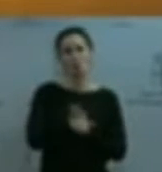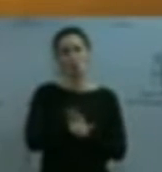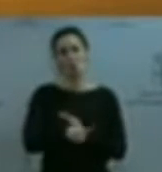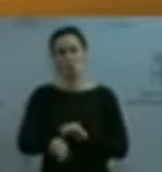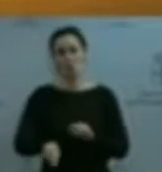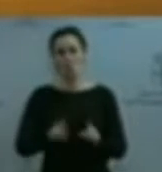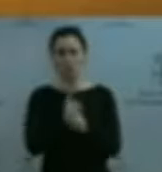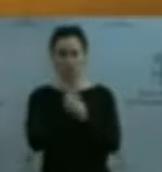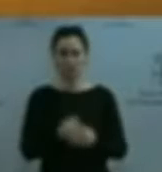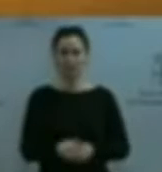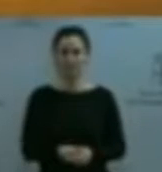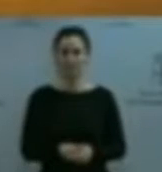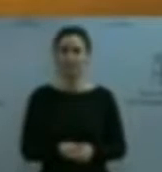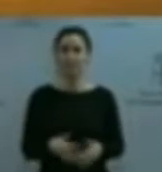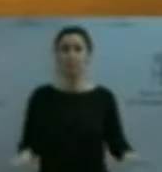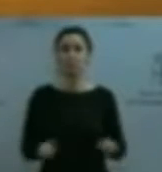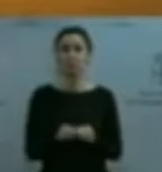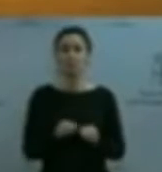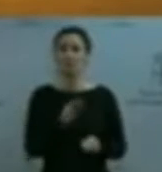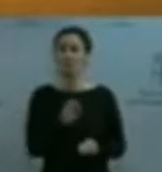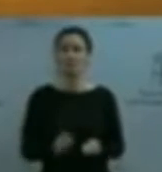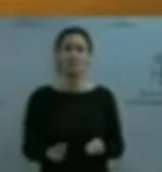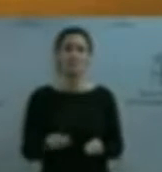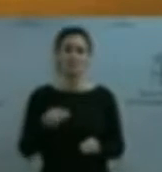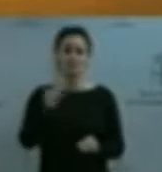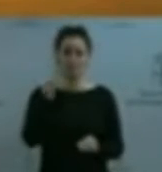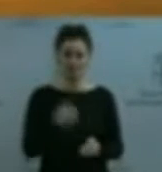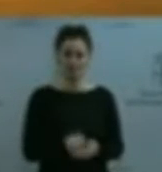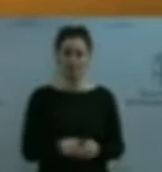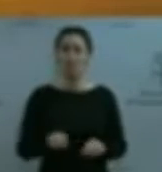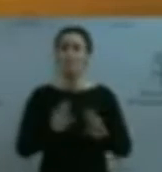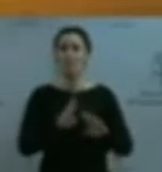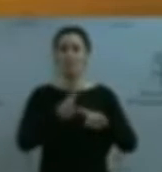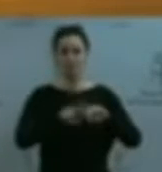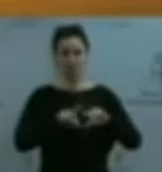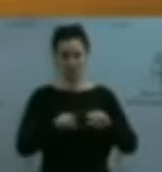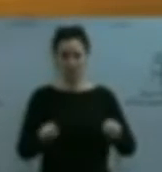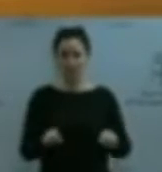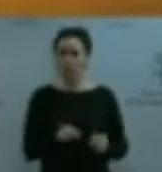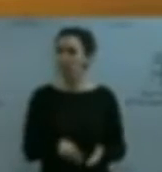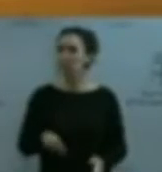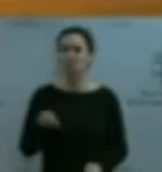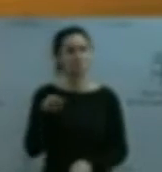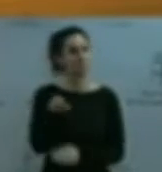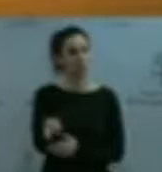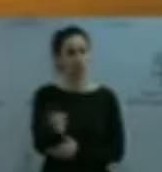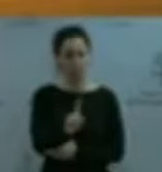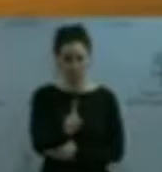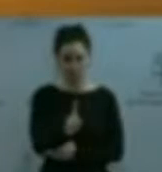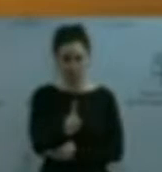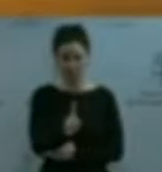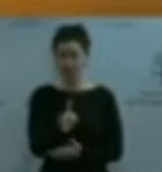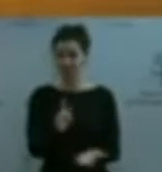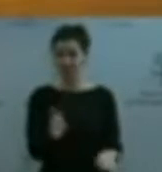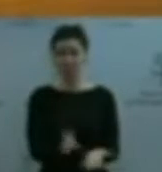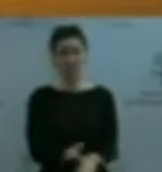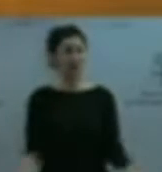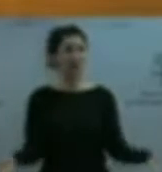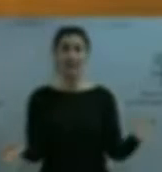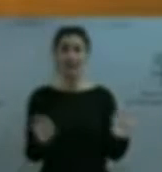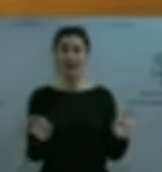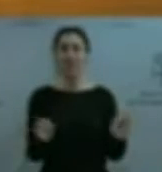intereses, pero el Principado no se personó ni hizo nada, ¿no? Entonces, la pregunta es obviada. ¿Cómo es posible que, tras ser